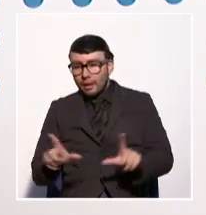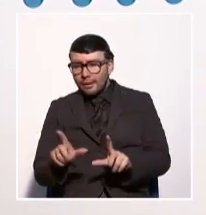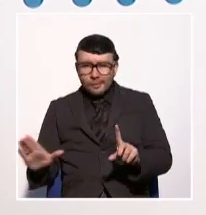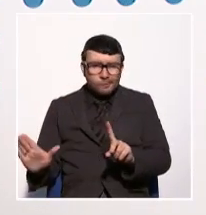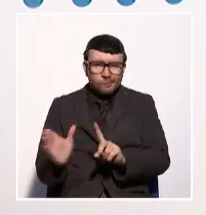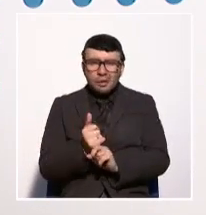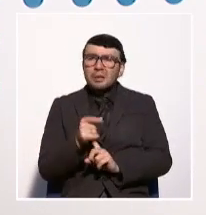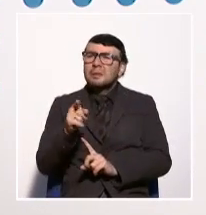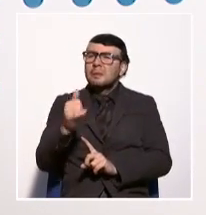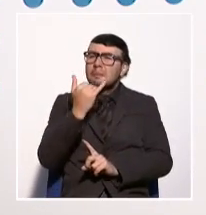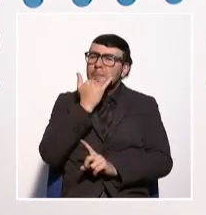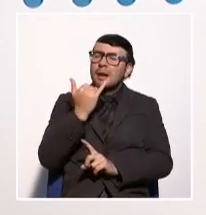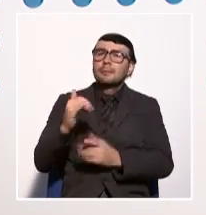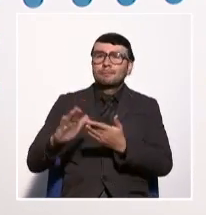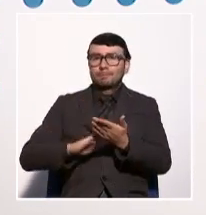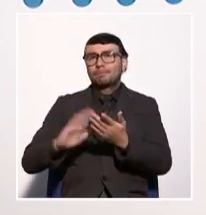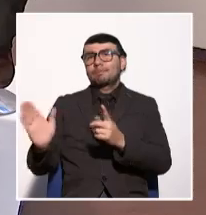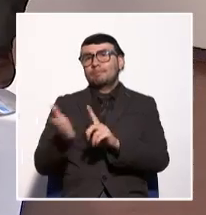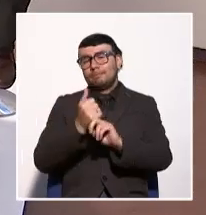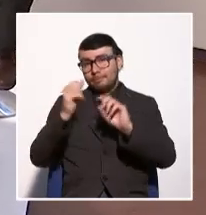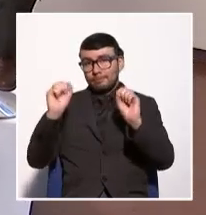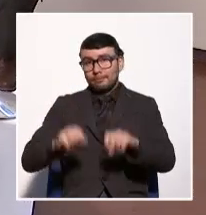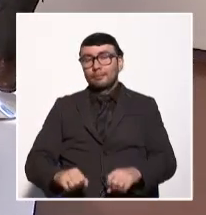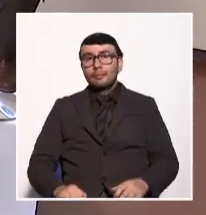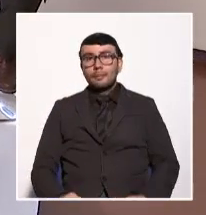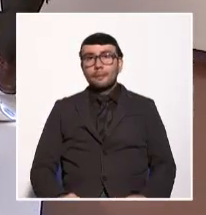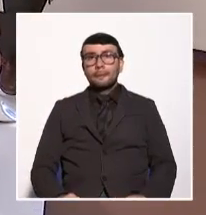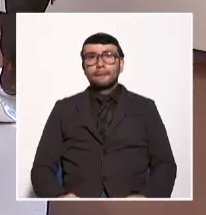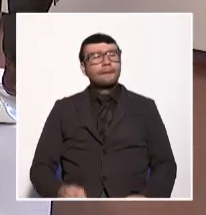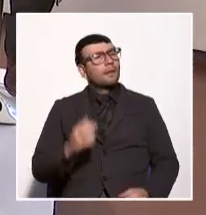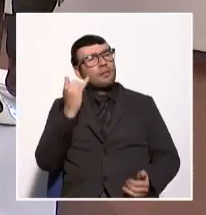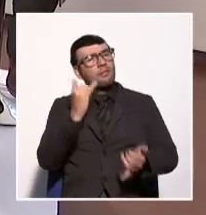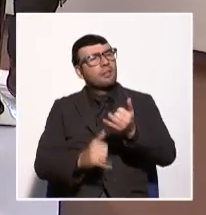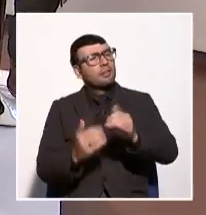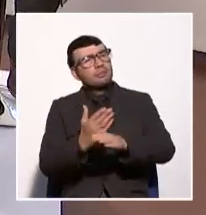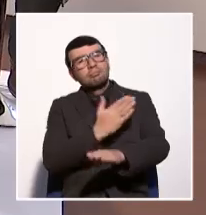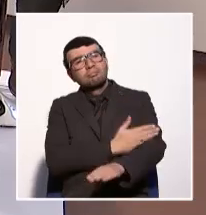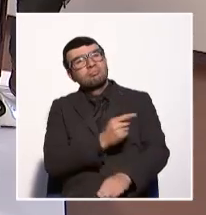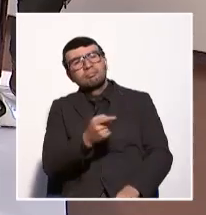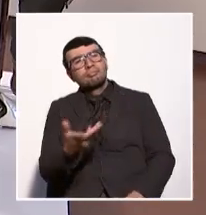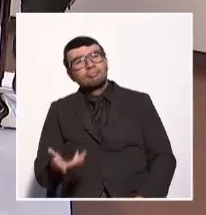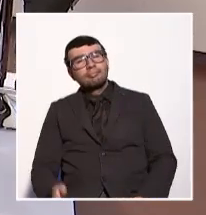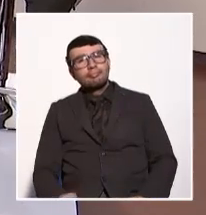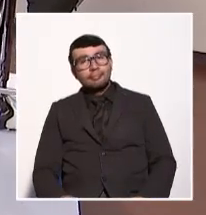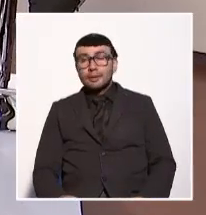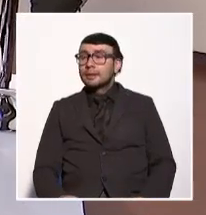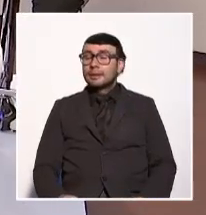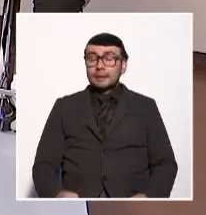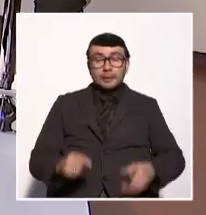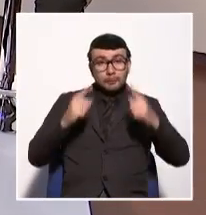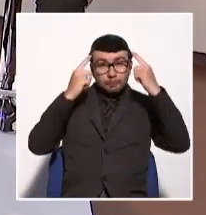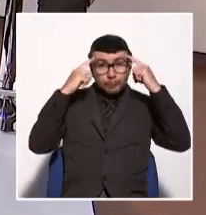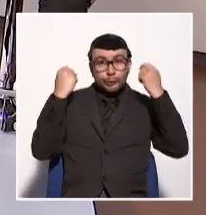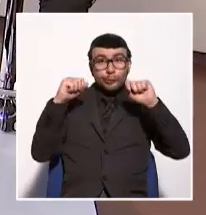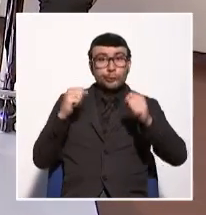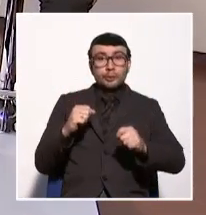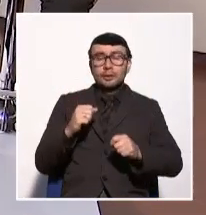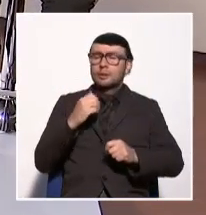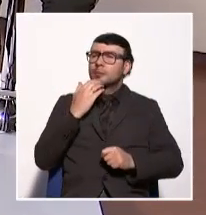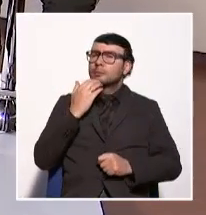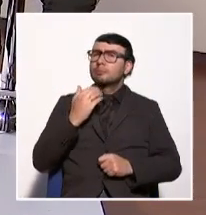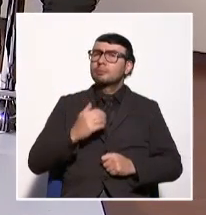qué está pasando este señor un complemento que no si es que es que a mí me preocupa mucho cuando nos